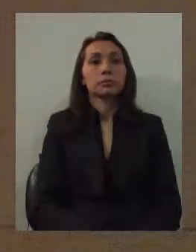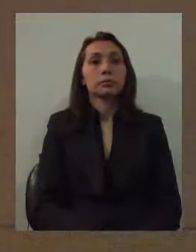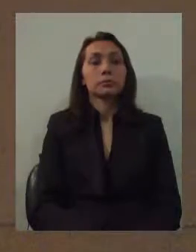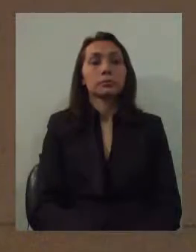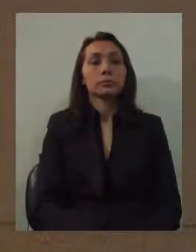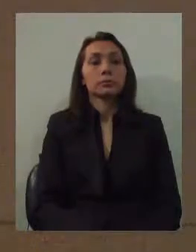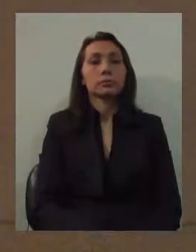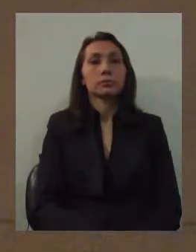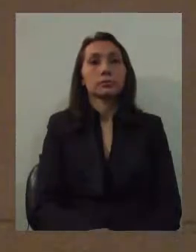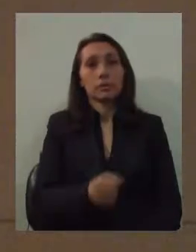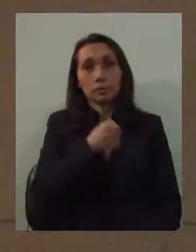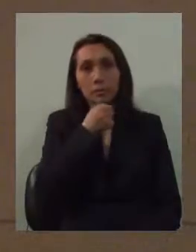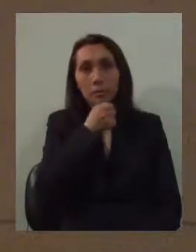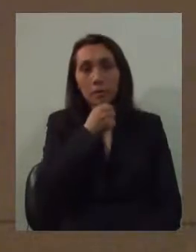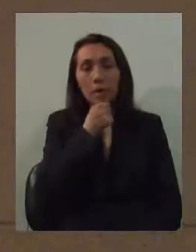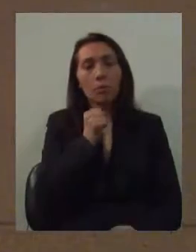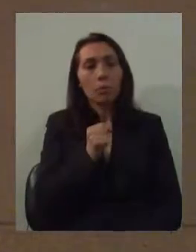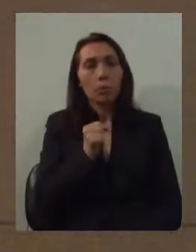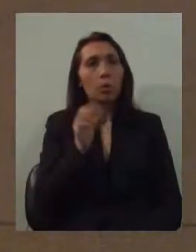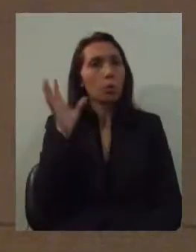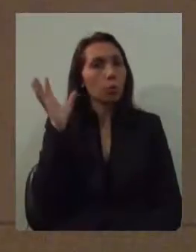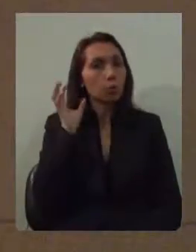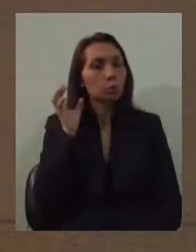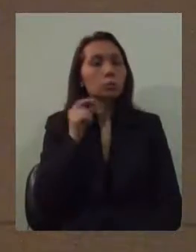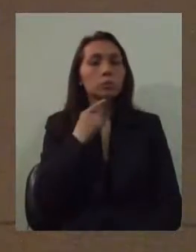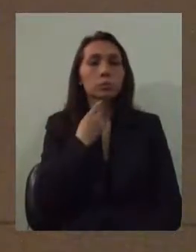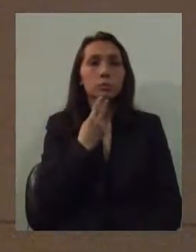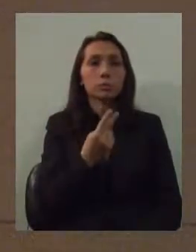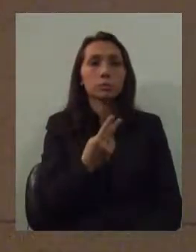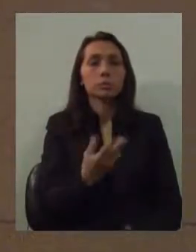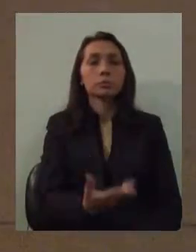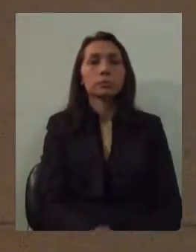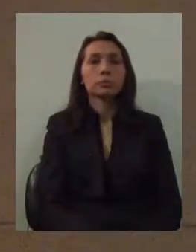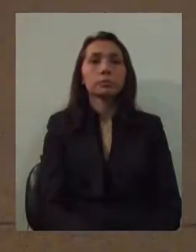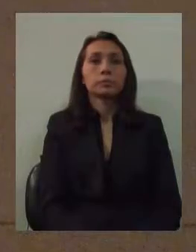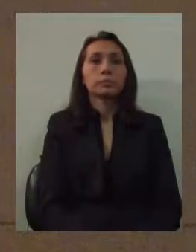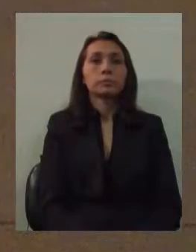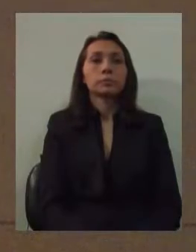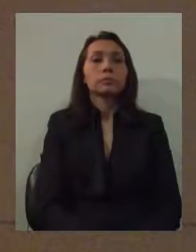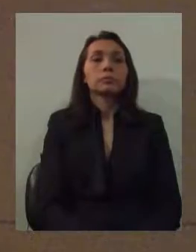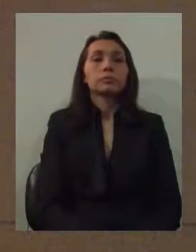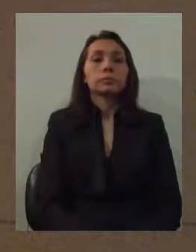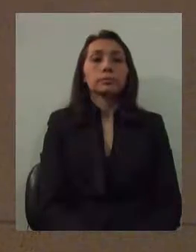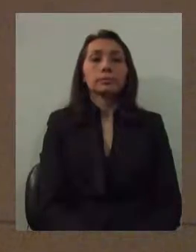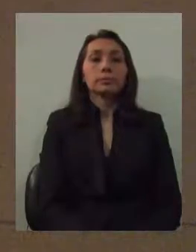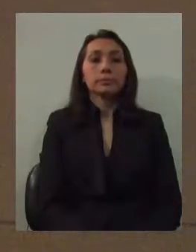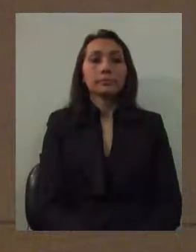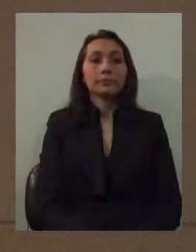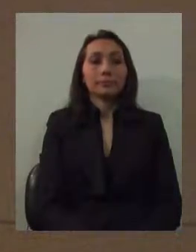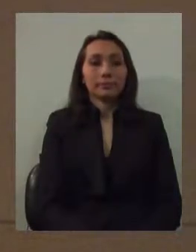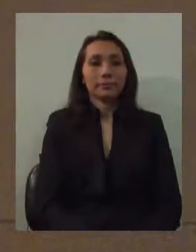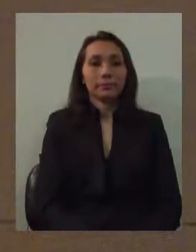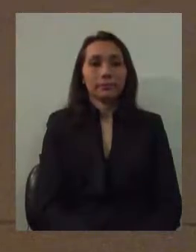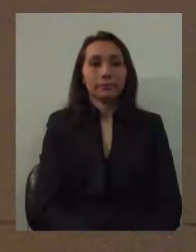Ahí le van a pasar el micrófono para que se escuche durante la transmisión y de inmediato se lo pasamos.